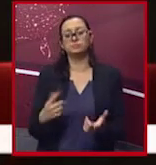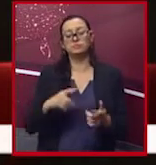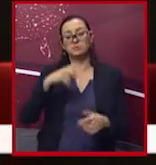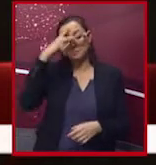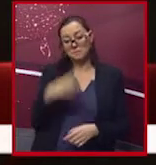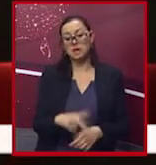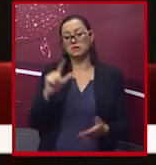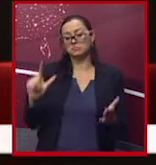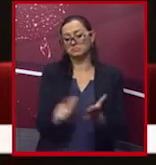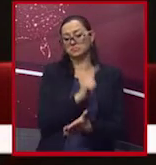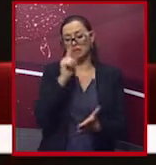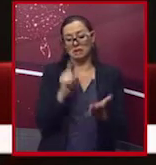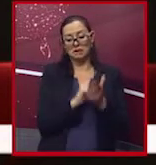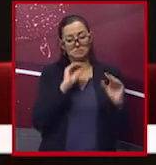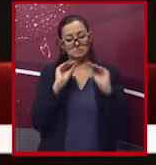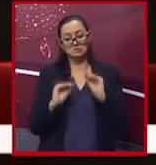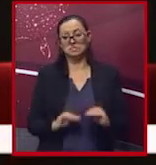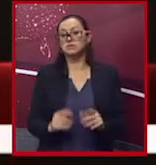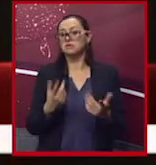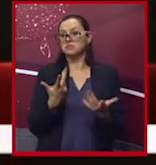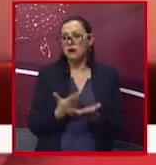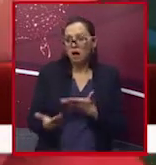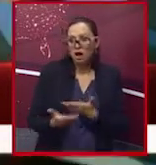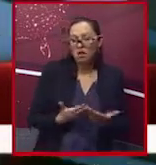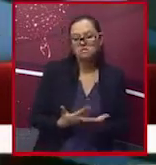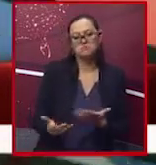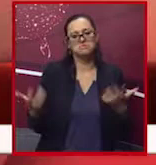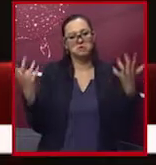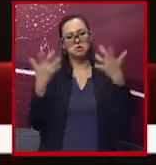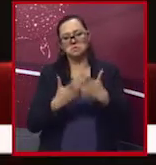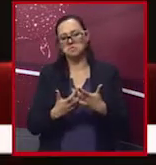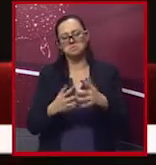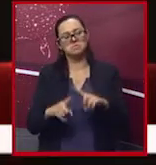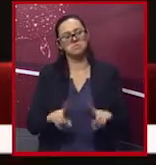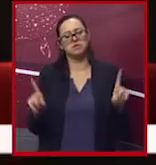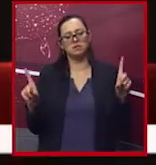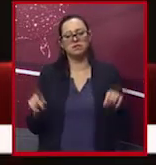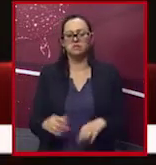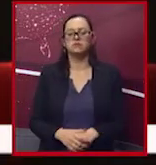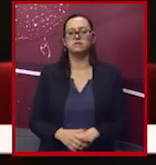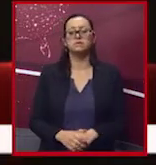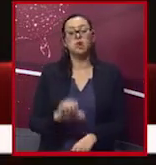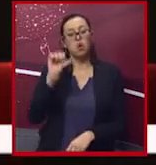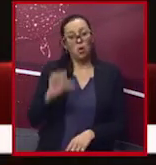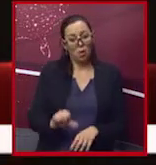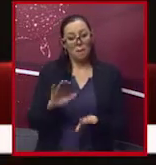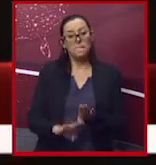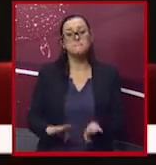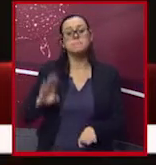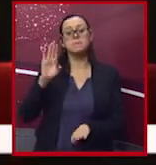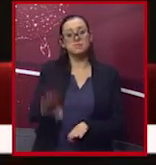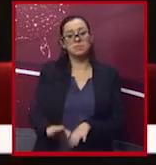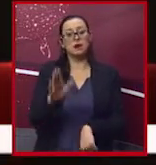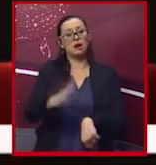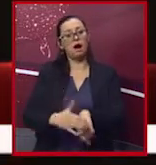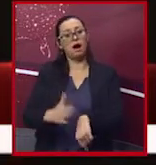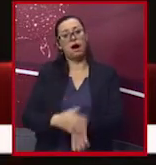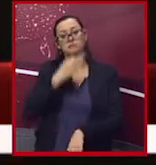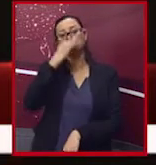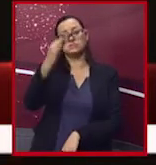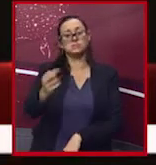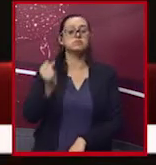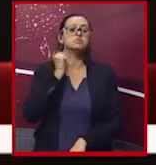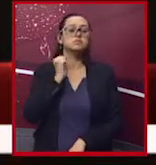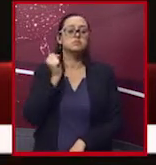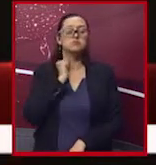mexicana ya no estaba acorde a la situación actual. Hoy es el primer paso. Desde aquí hacemos un llamado al